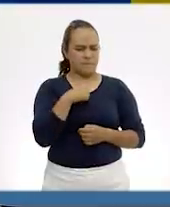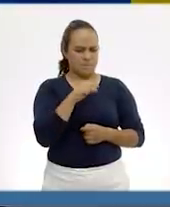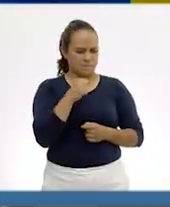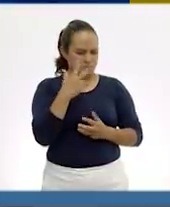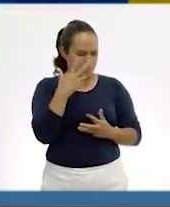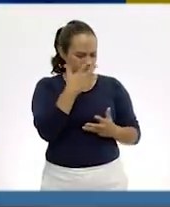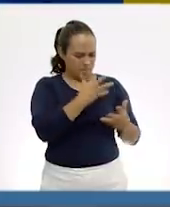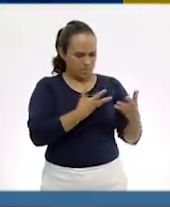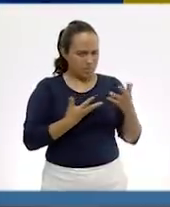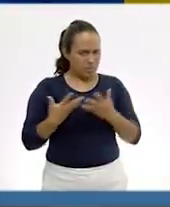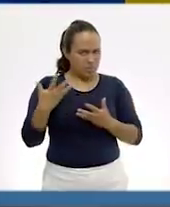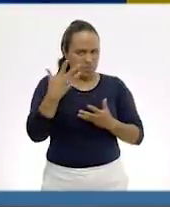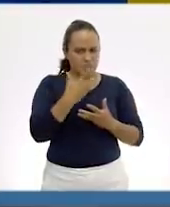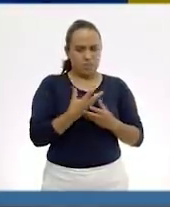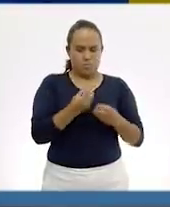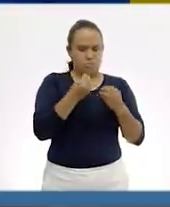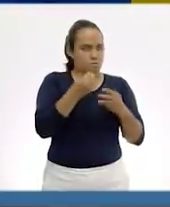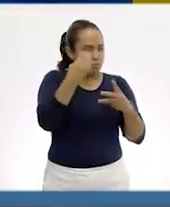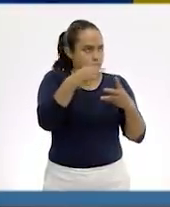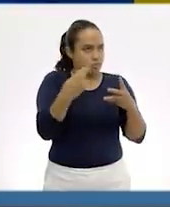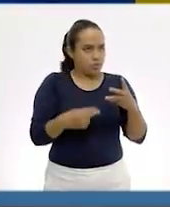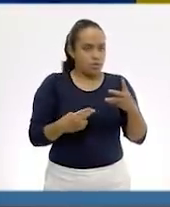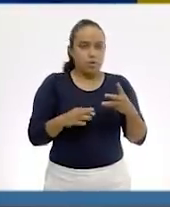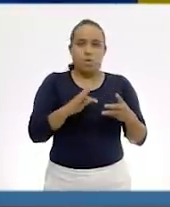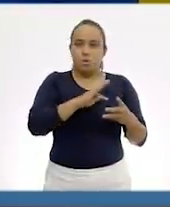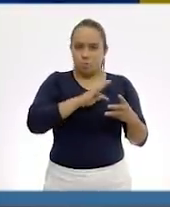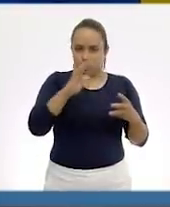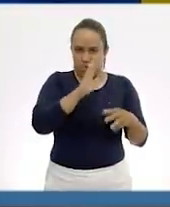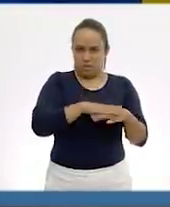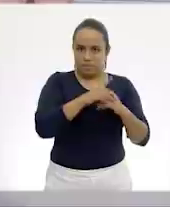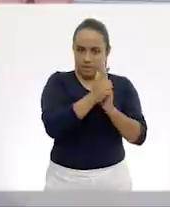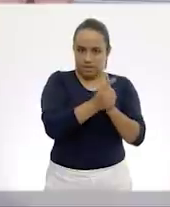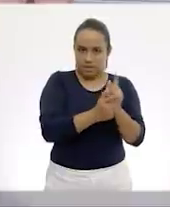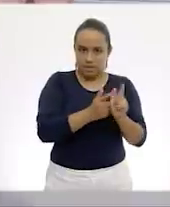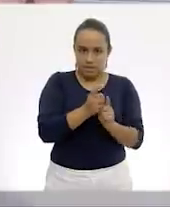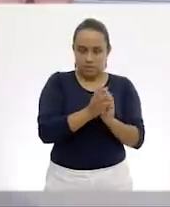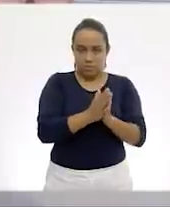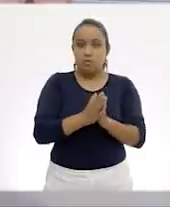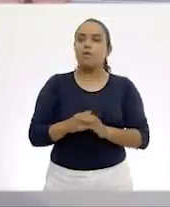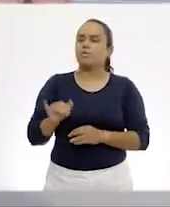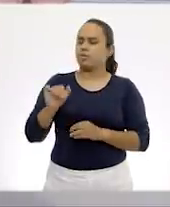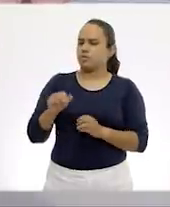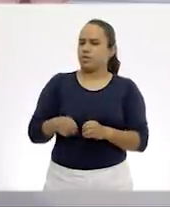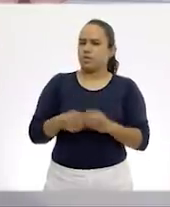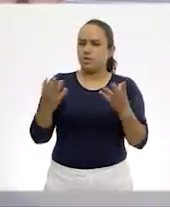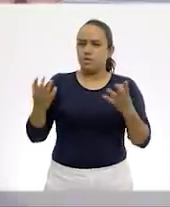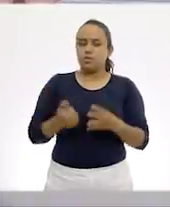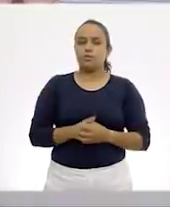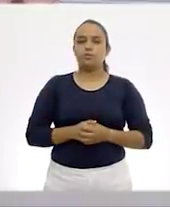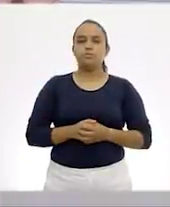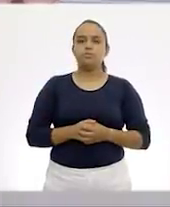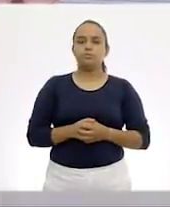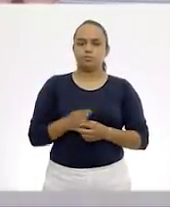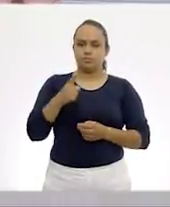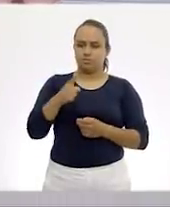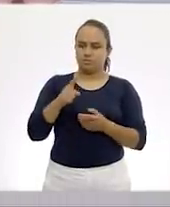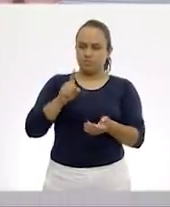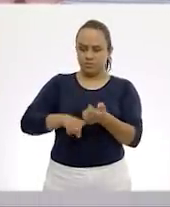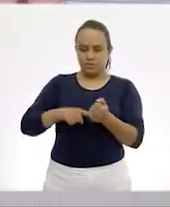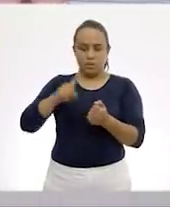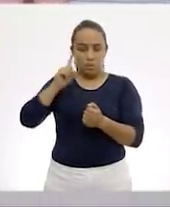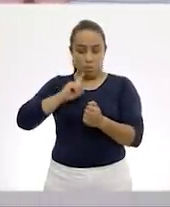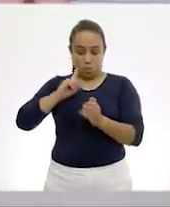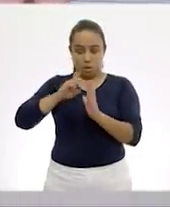aquí. Son muchos nombres. ¿Podemos ir un poquito más despacio? Por supuesto. Quería que notaras que el aparato sexual